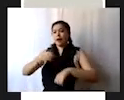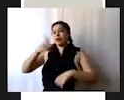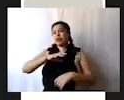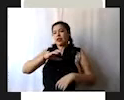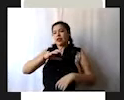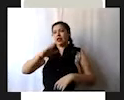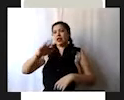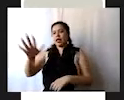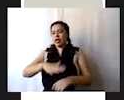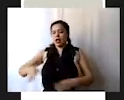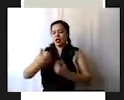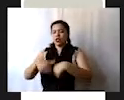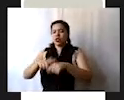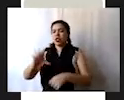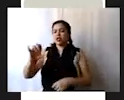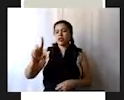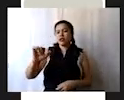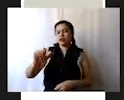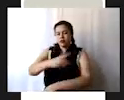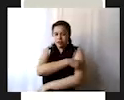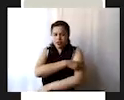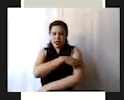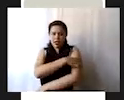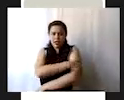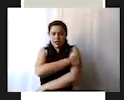civil, y con sincro